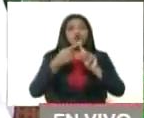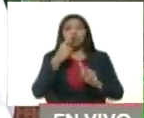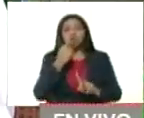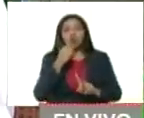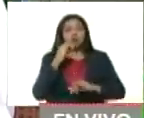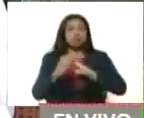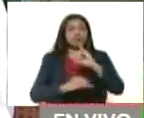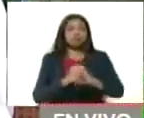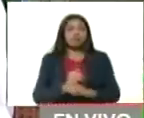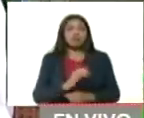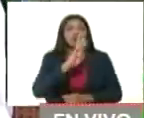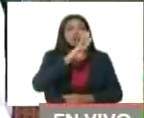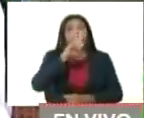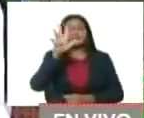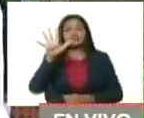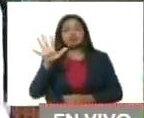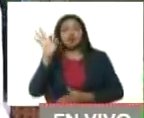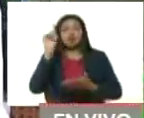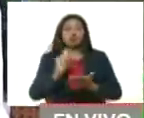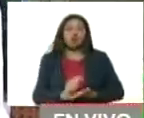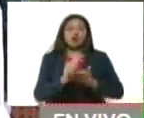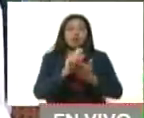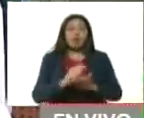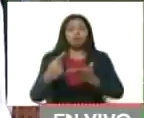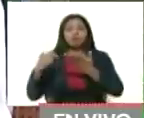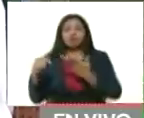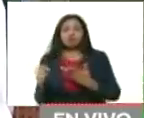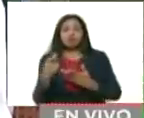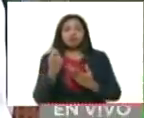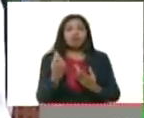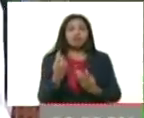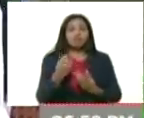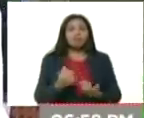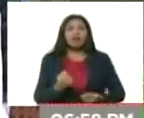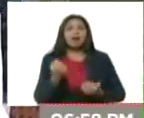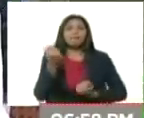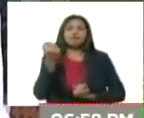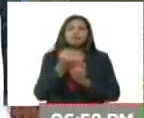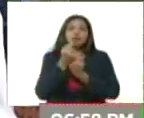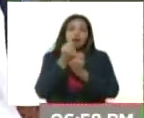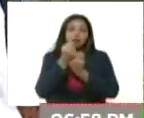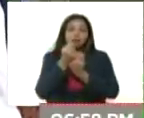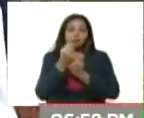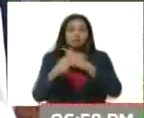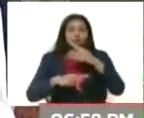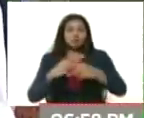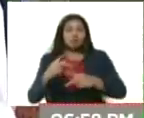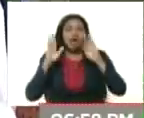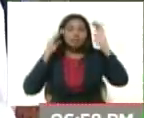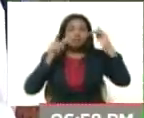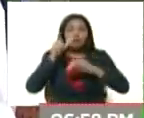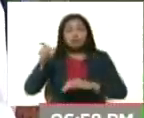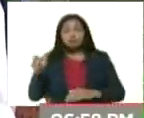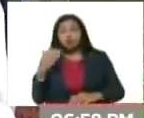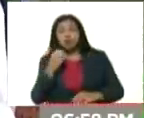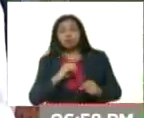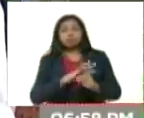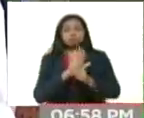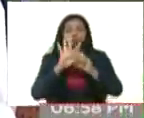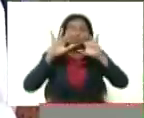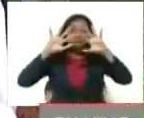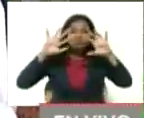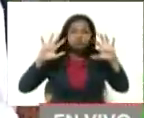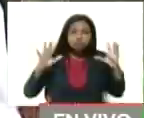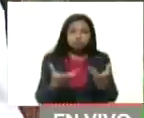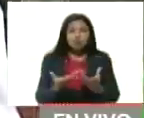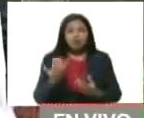Internacional, 45 toneladas de insumos para colaborar en el proceso de atención de la pandemia